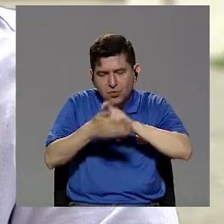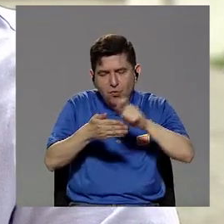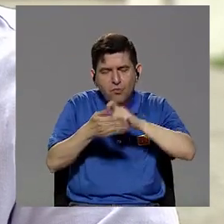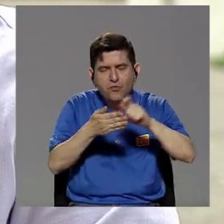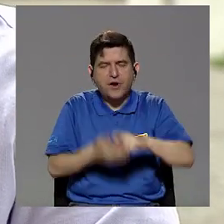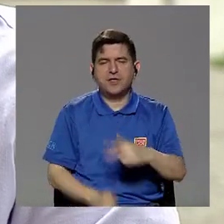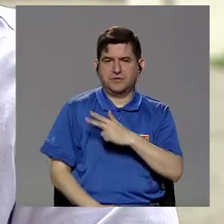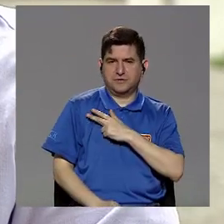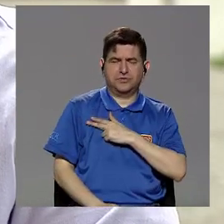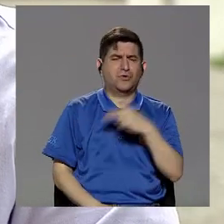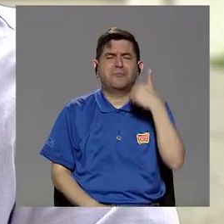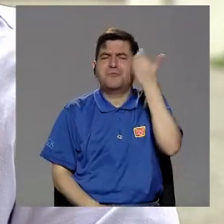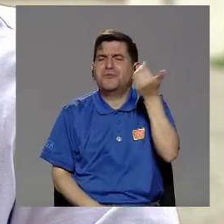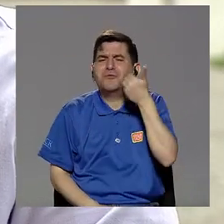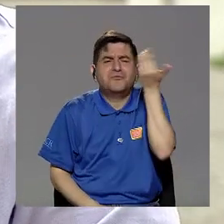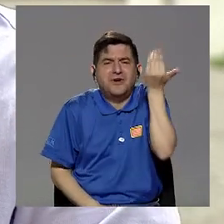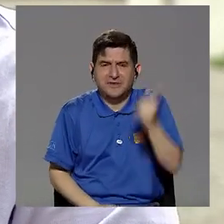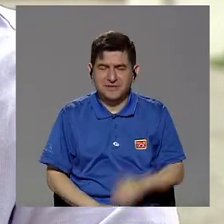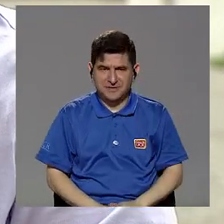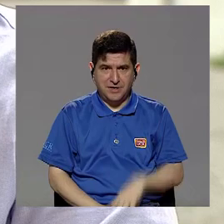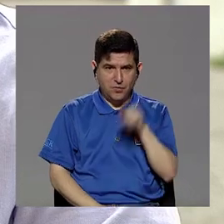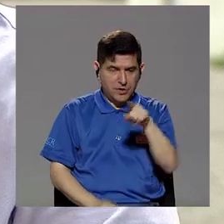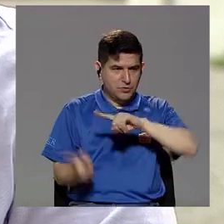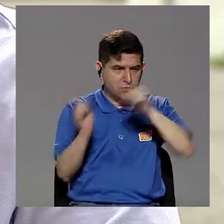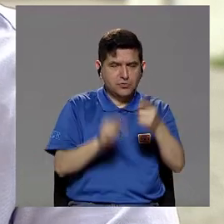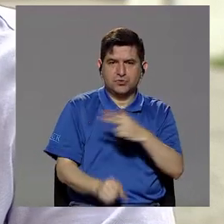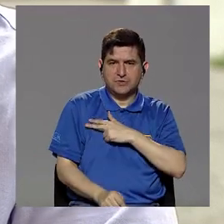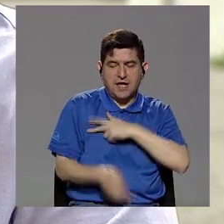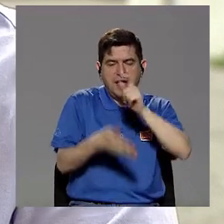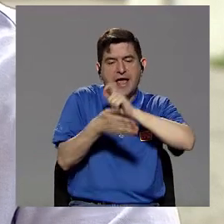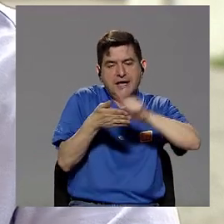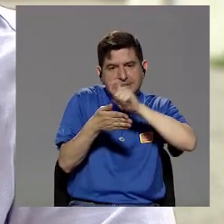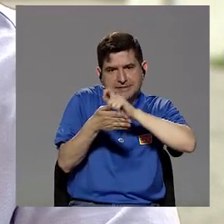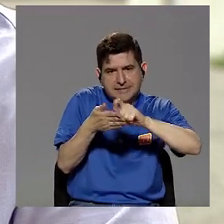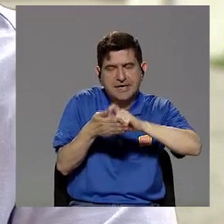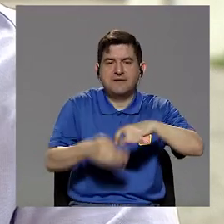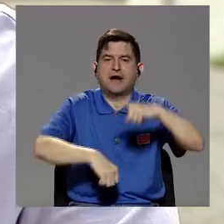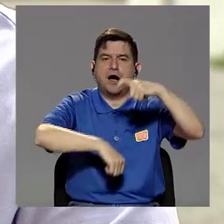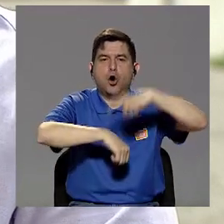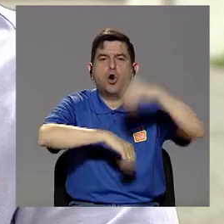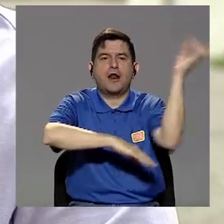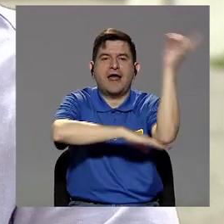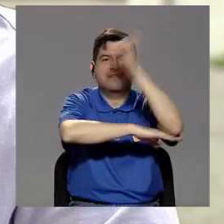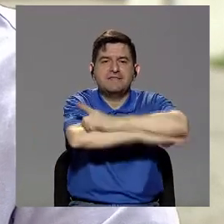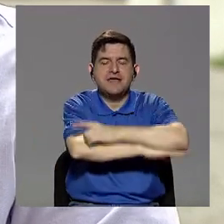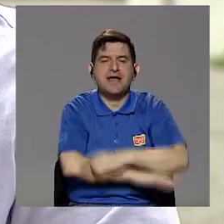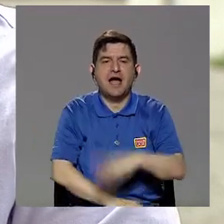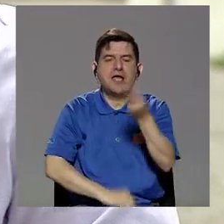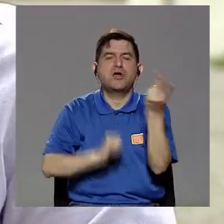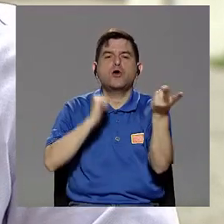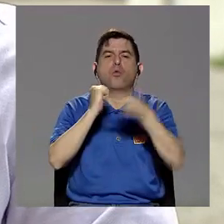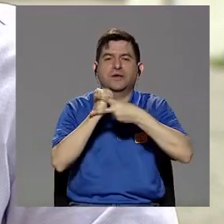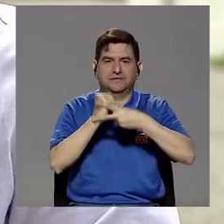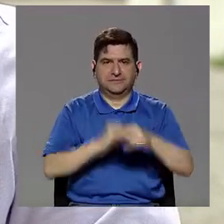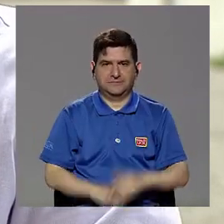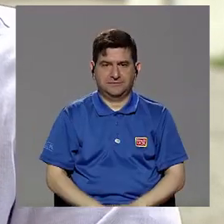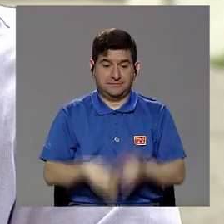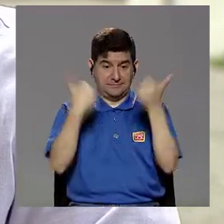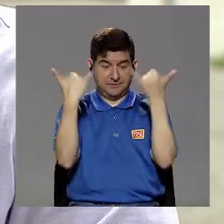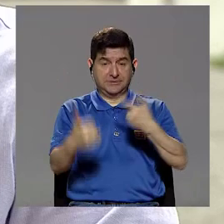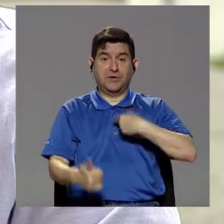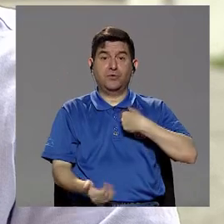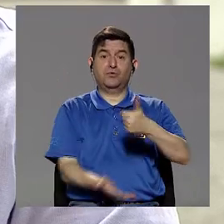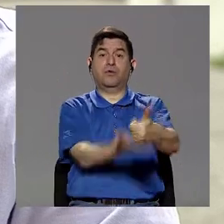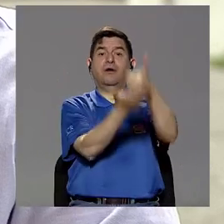miccional, que es muy, muy sencillo de hacer, que eso es cada vez que van a orinar, apunten la hora y el día y el número de veces. Y ya